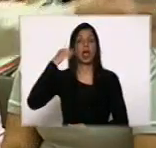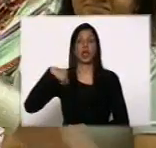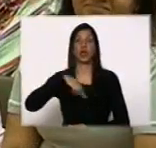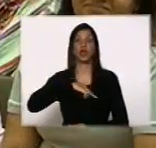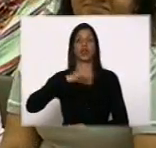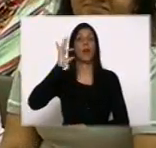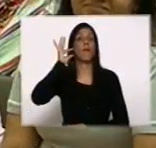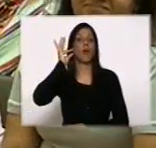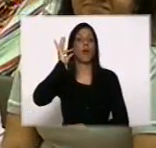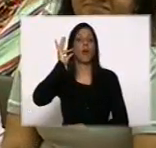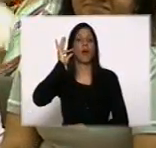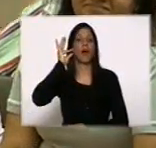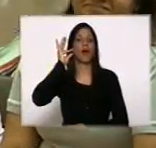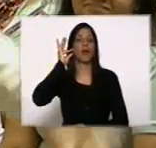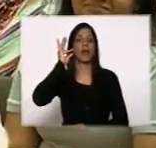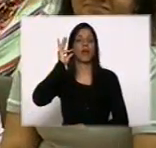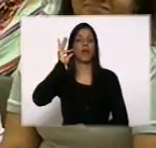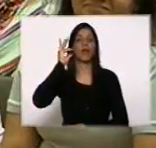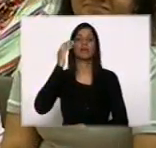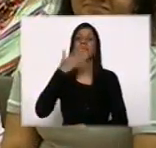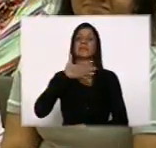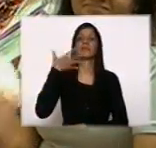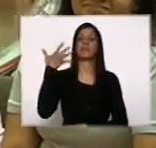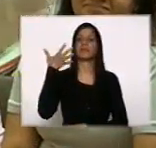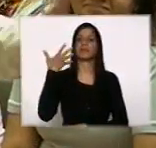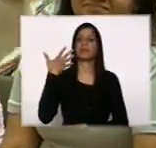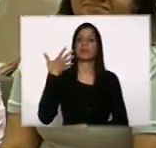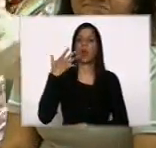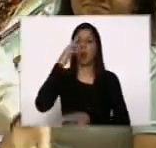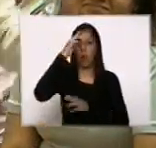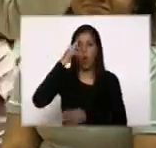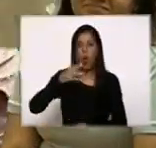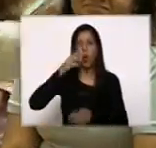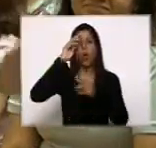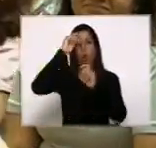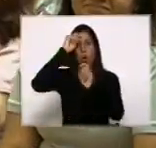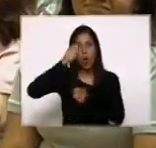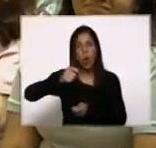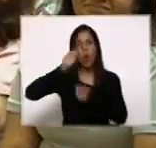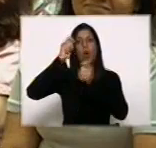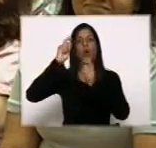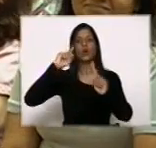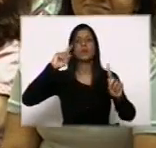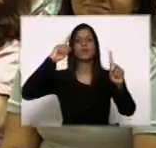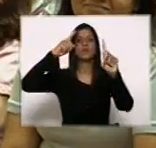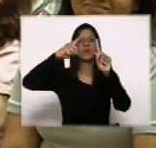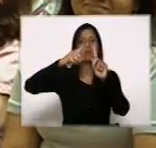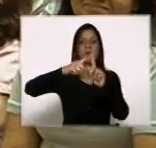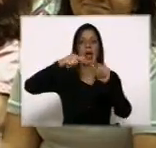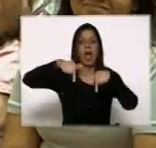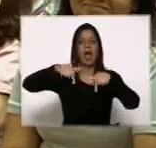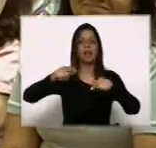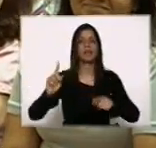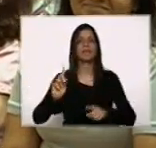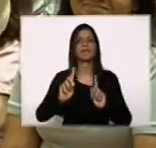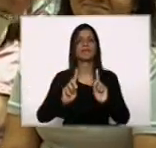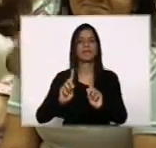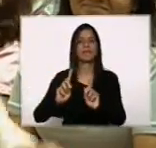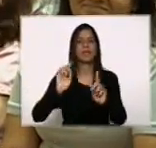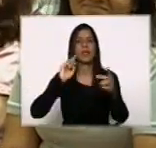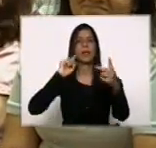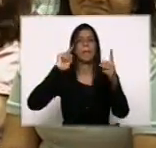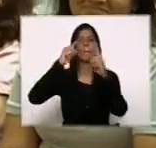aquí estamos haciendo gala y haciendo honor al objetivo que nos trajo hasta esta Asamblea Nacional Constituyente, garantizando la